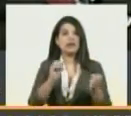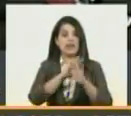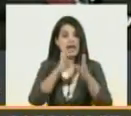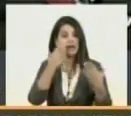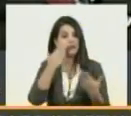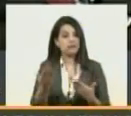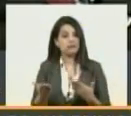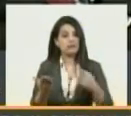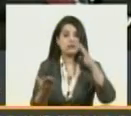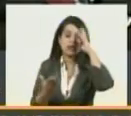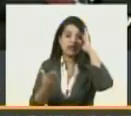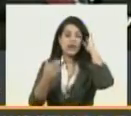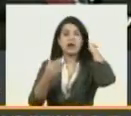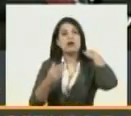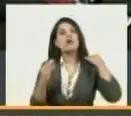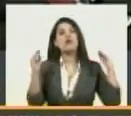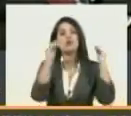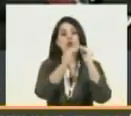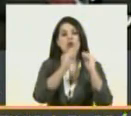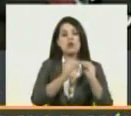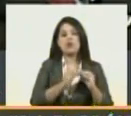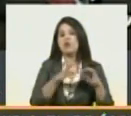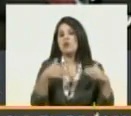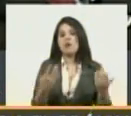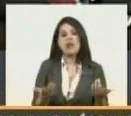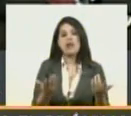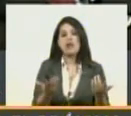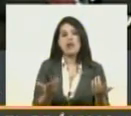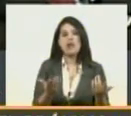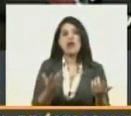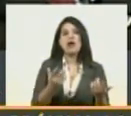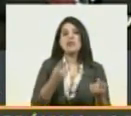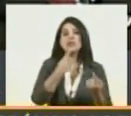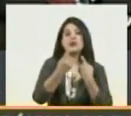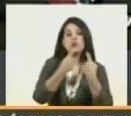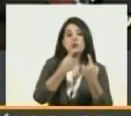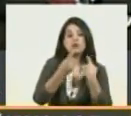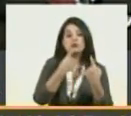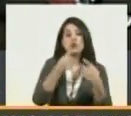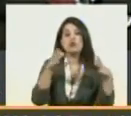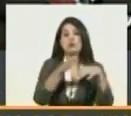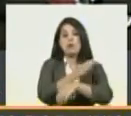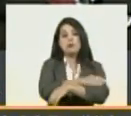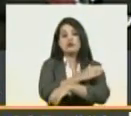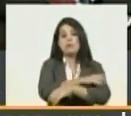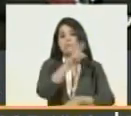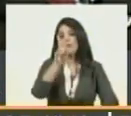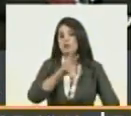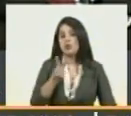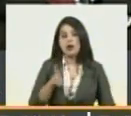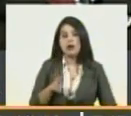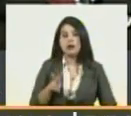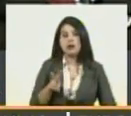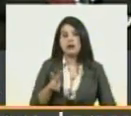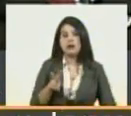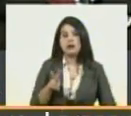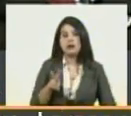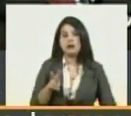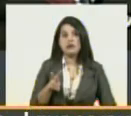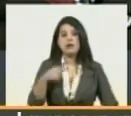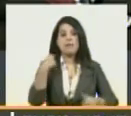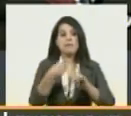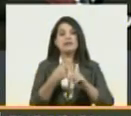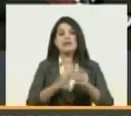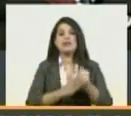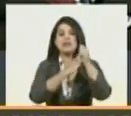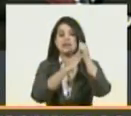coherencia y coincidencia entre el discurso de la oposición venezolana, entre los